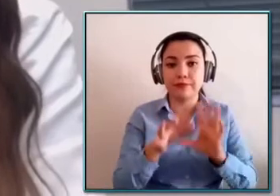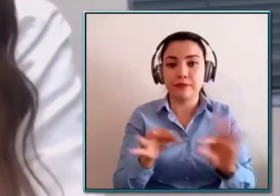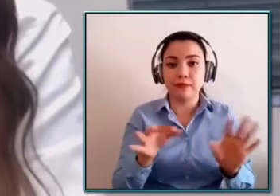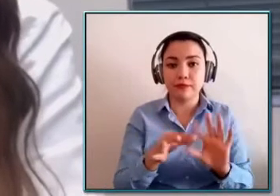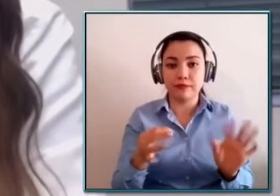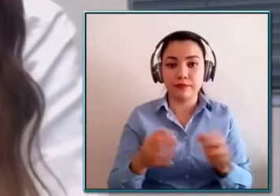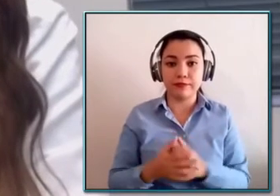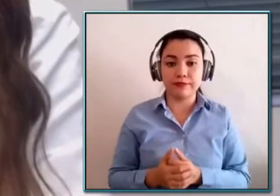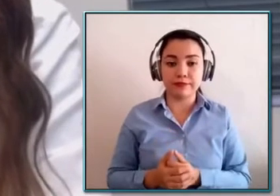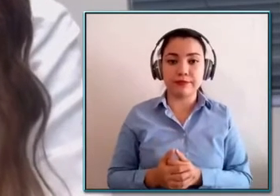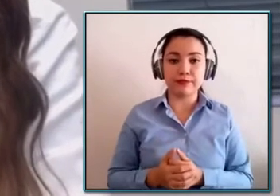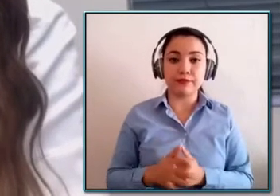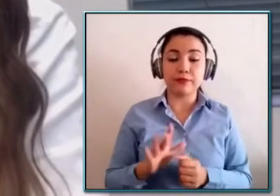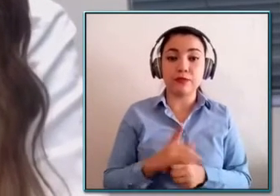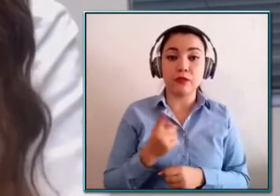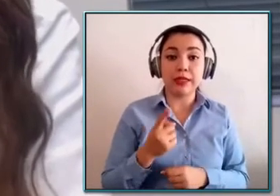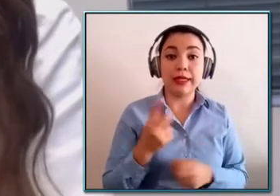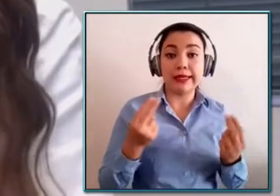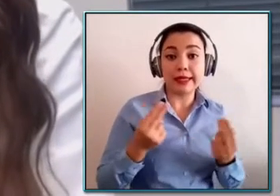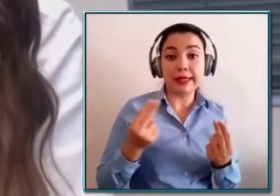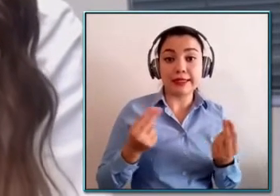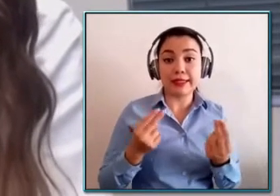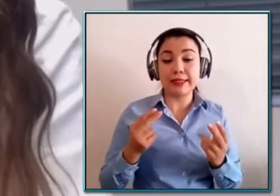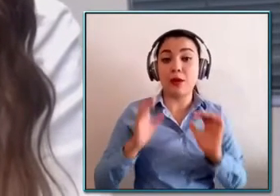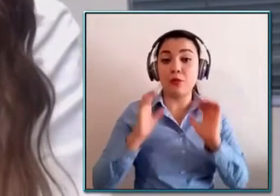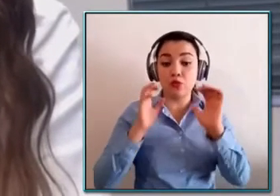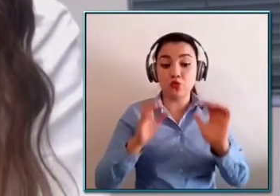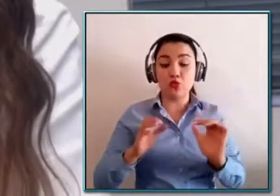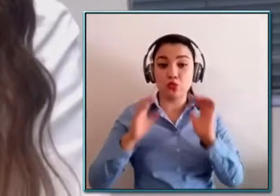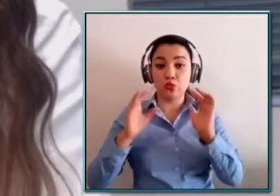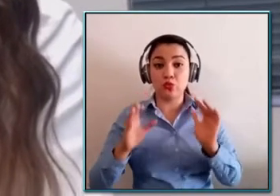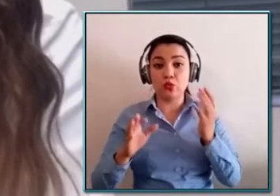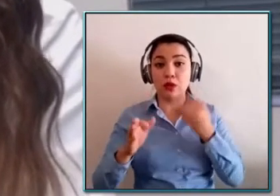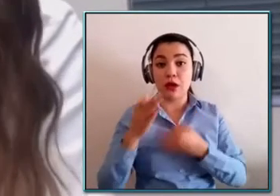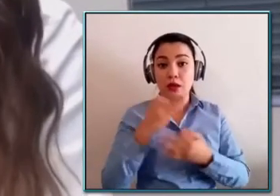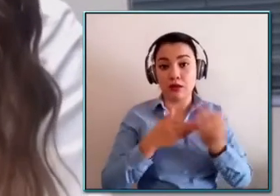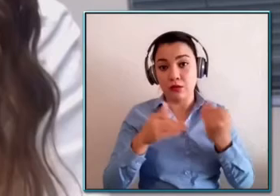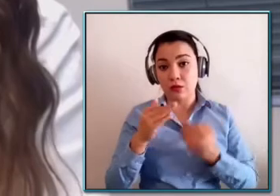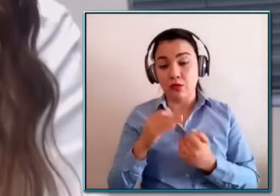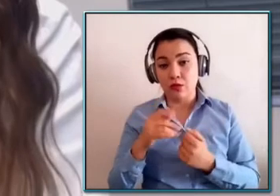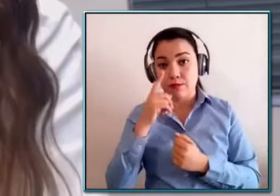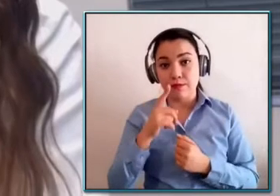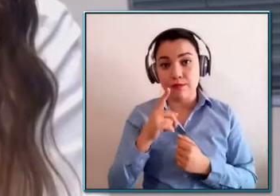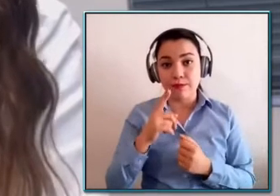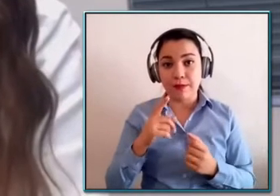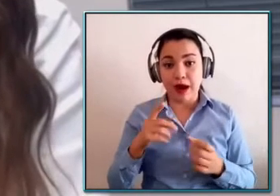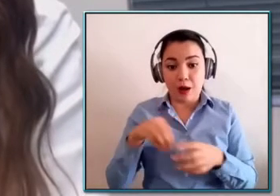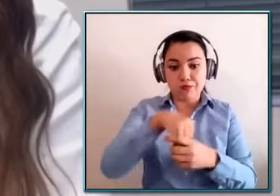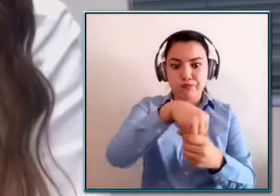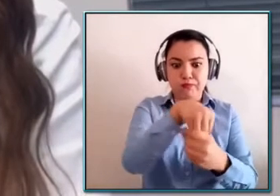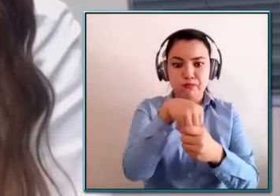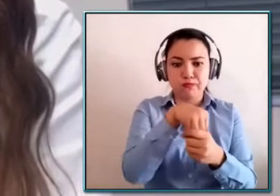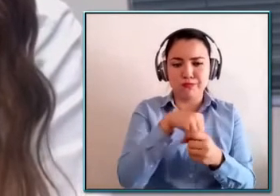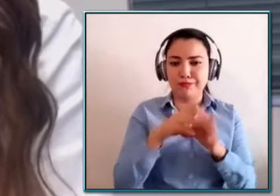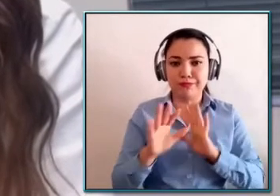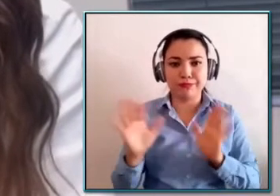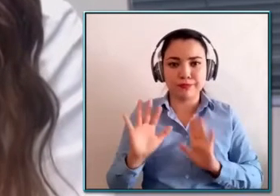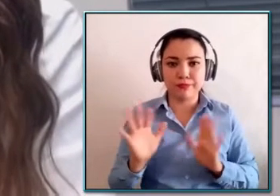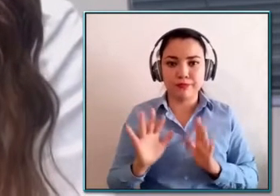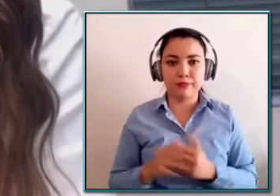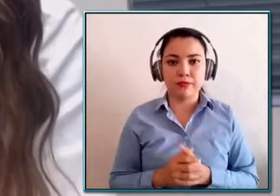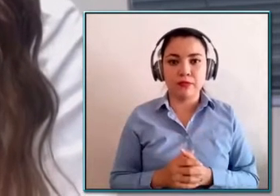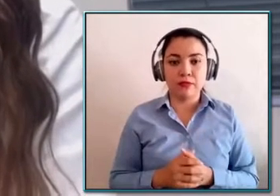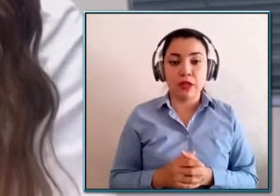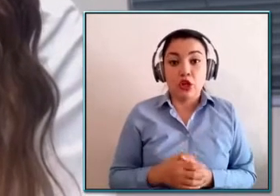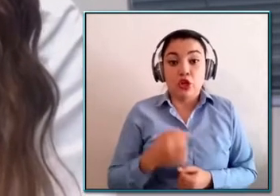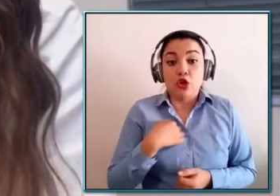tenemos que llevar a cabo medidas de prevención para no crear aglomeraciones y no tener algún problema de que porque vayamos por una vacuna